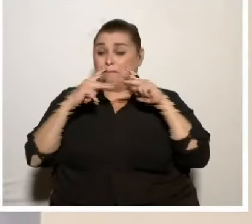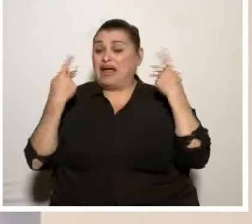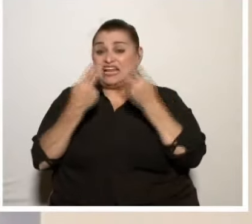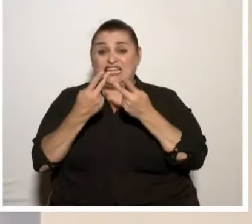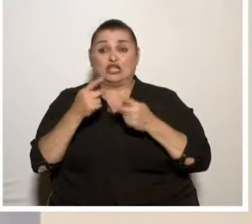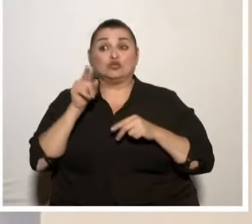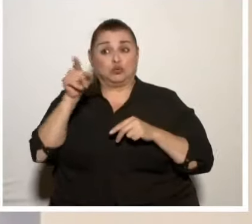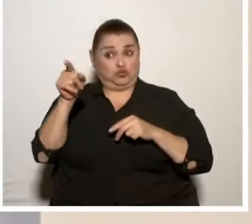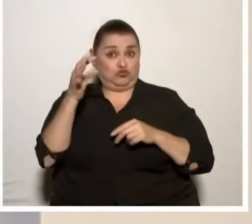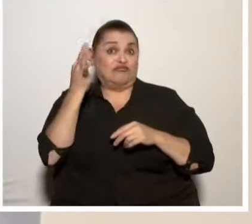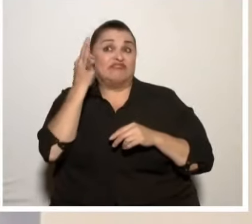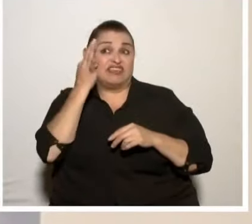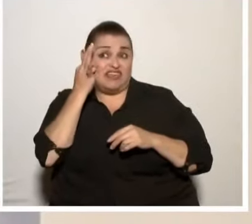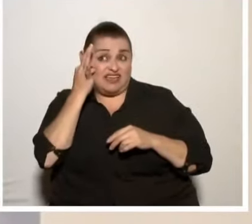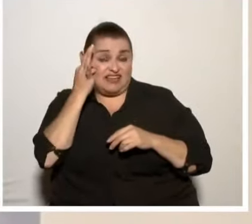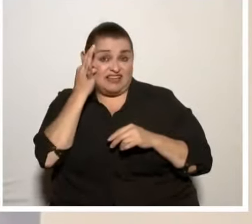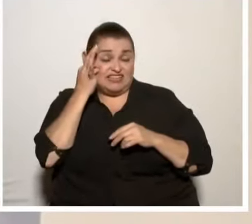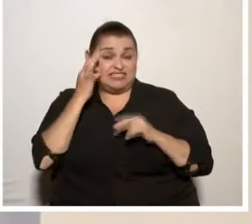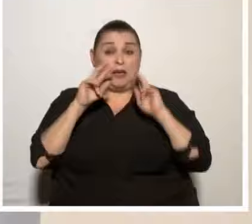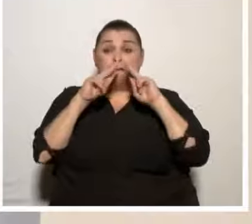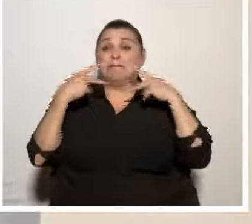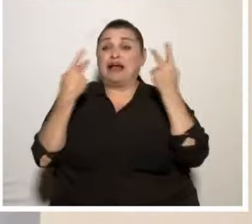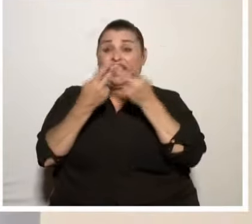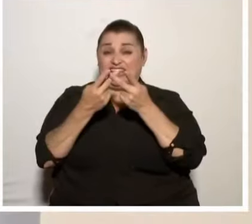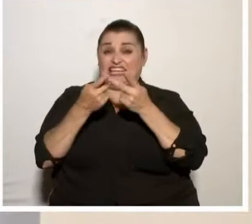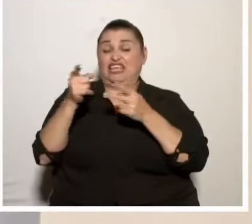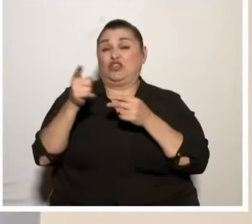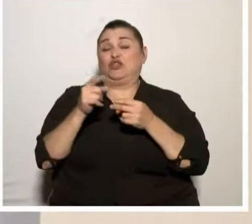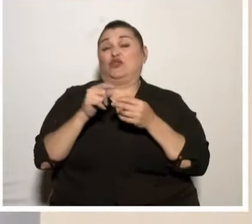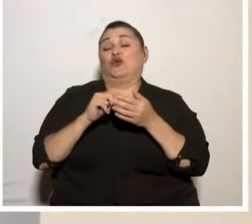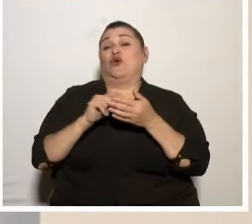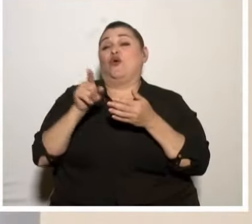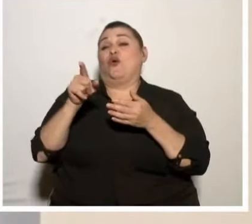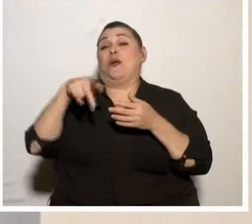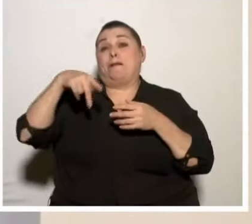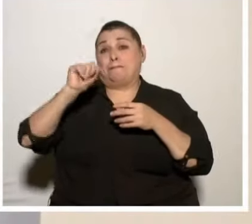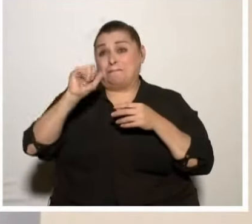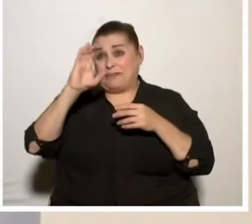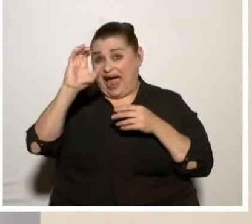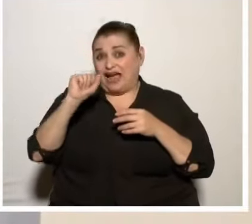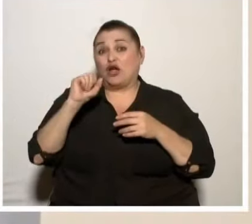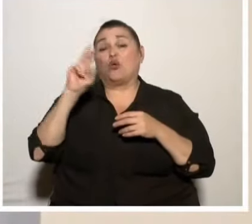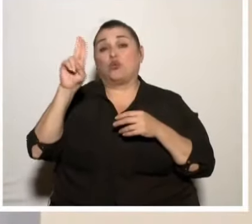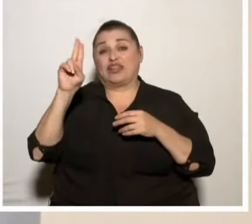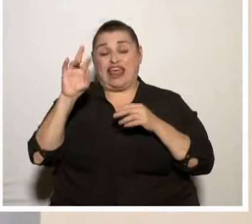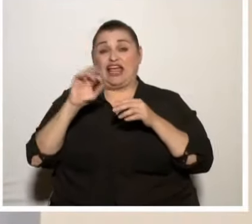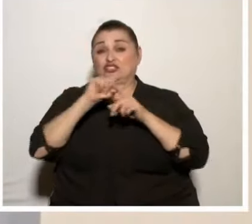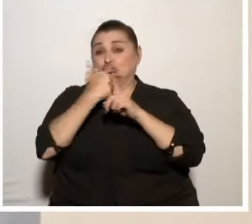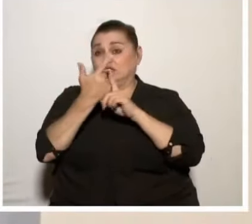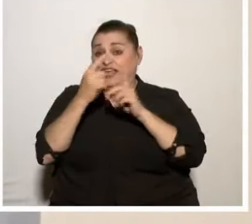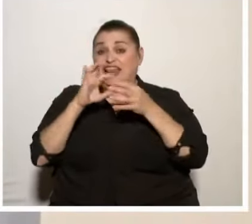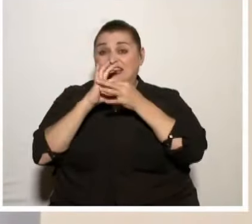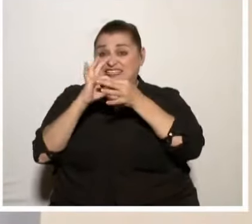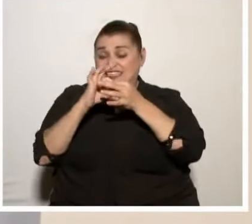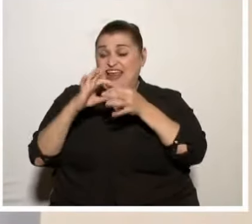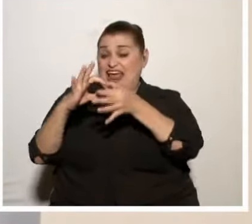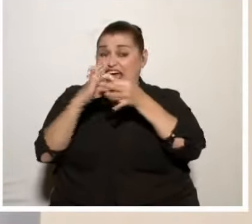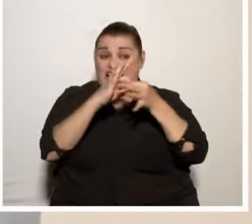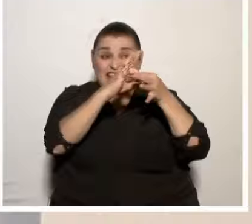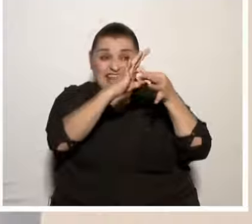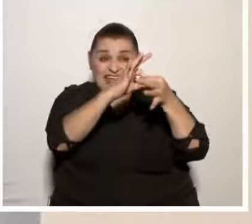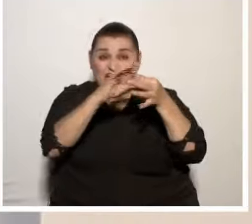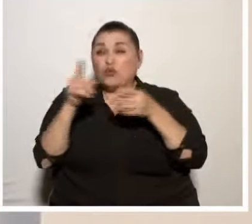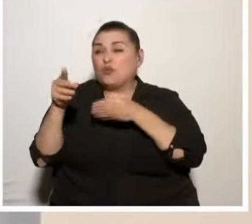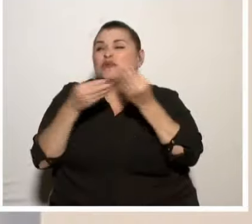suyo, Figueres, como el Partido Unidad Social Cristiana, como el PAC y muchos otros que se han aliado, lo que han hecho